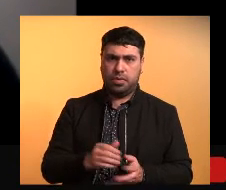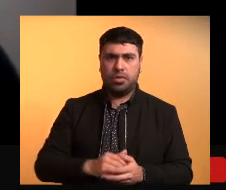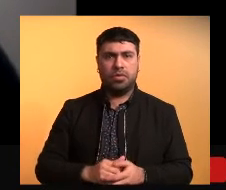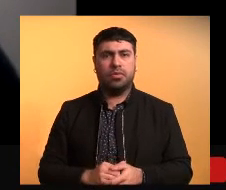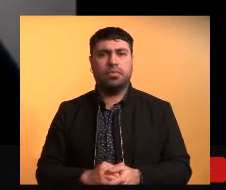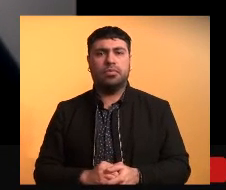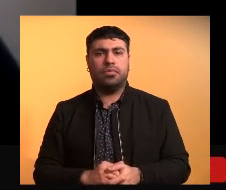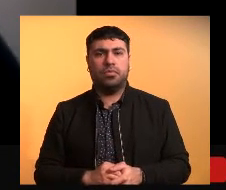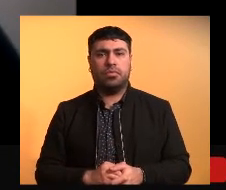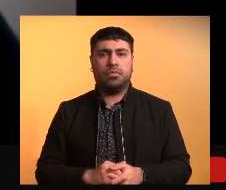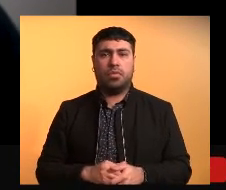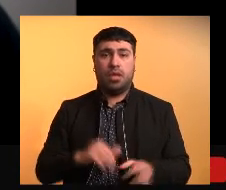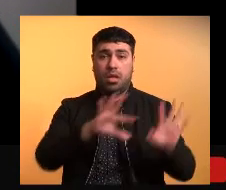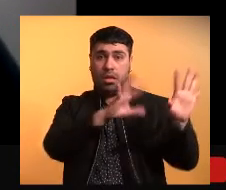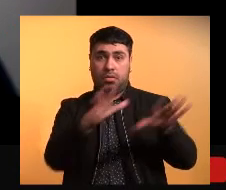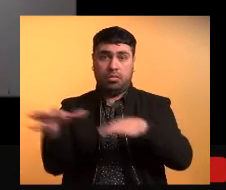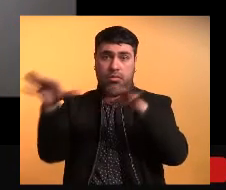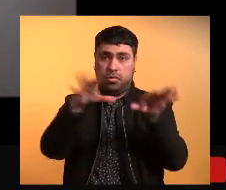que están bajo el agua.